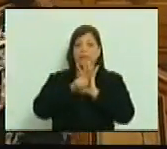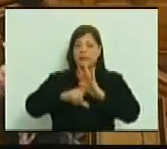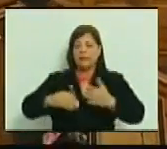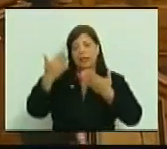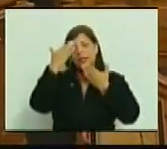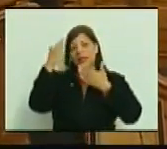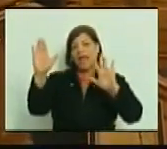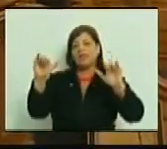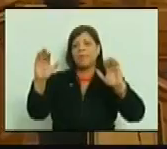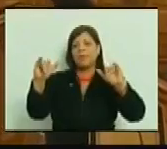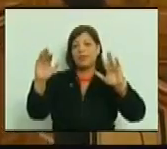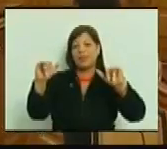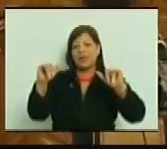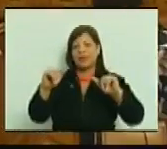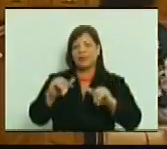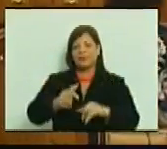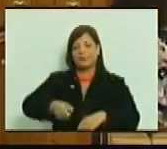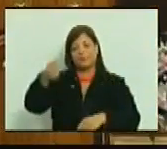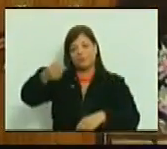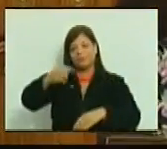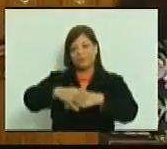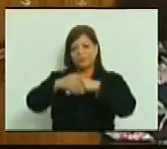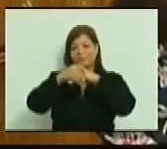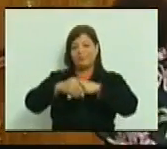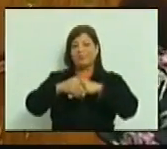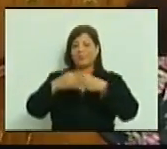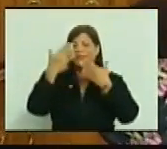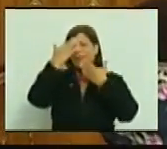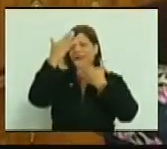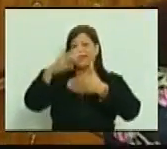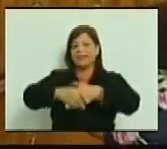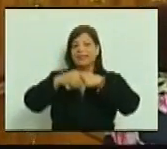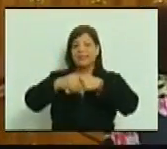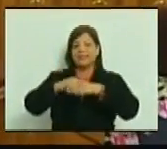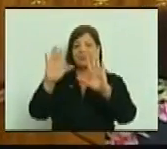del conglomerado Agrosur.